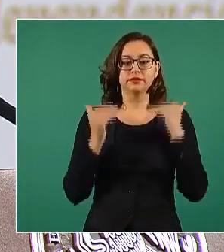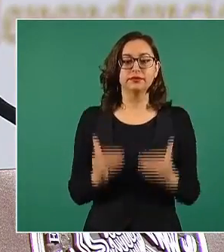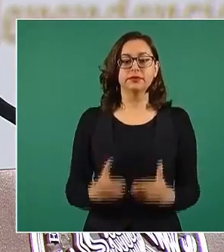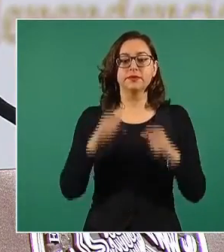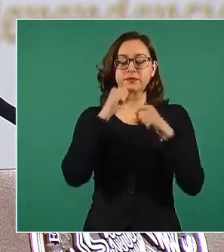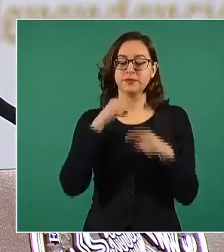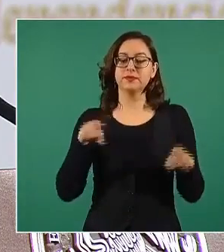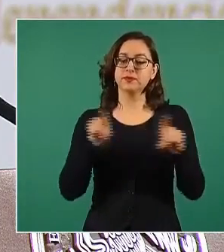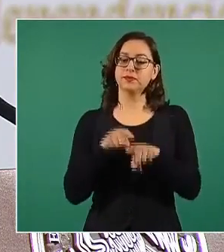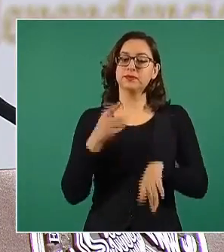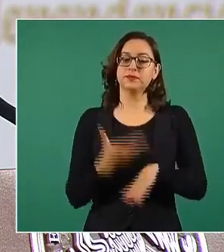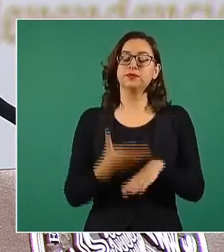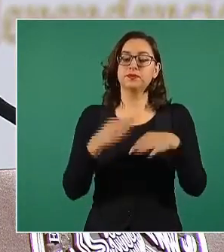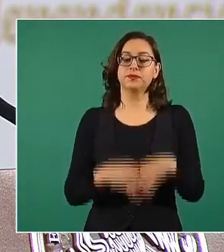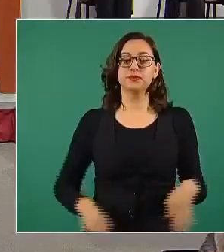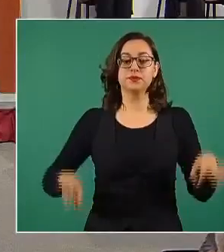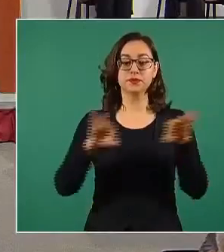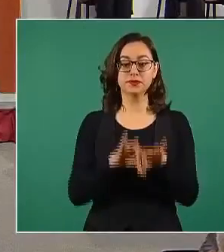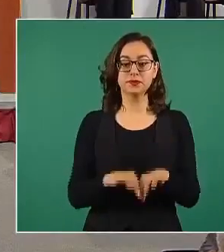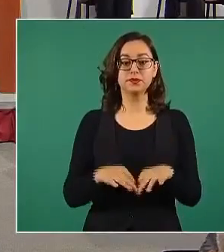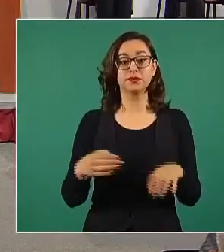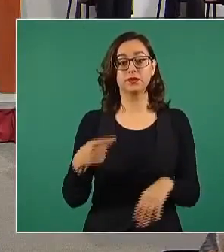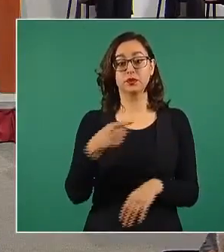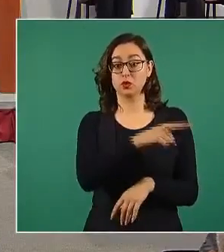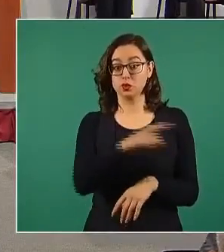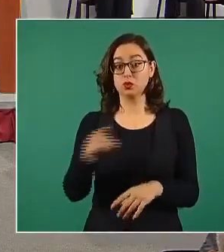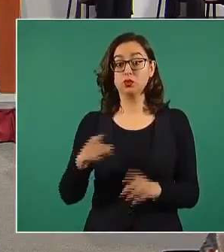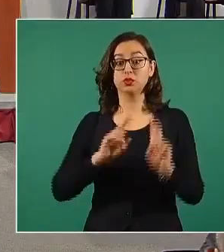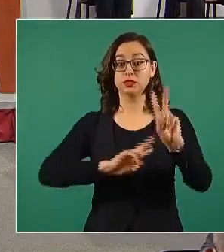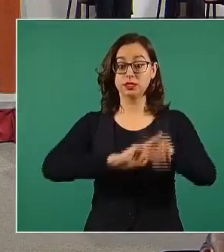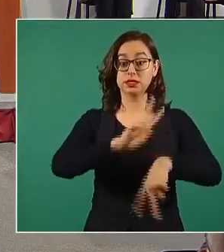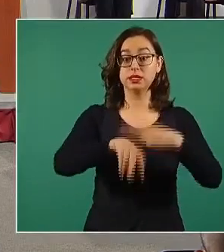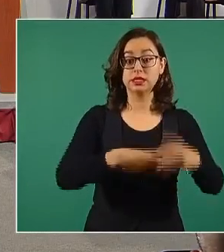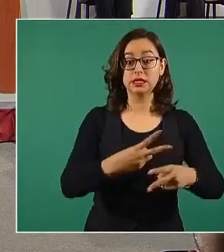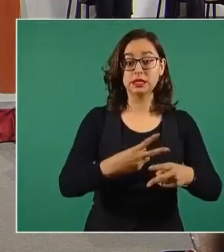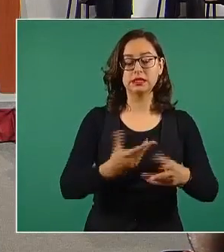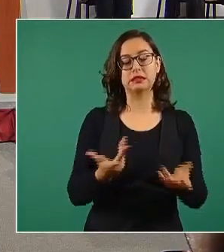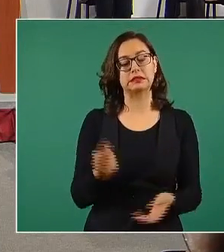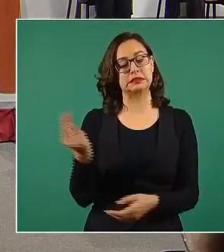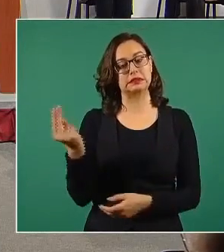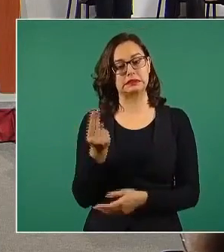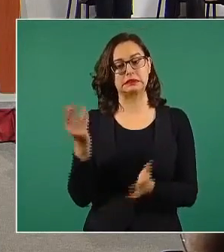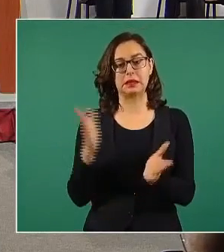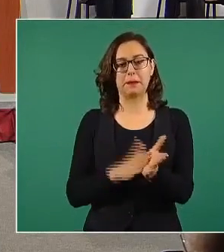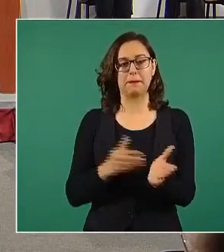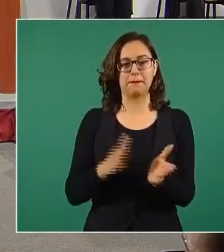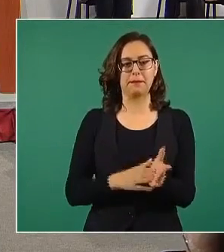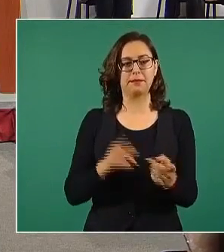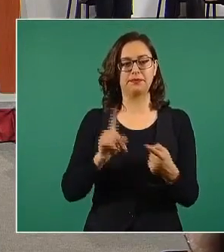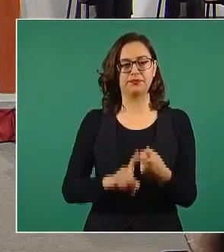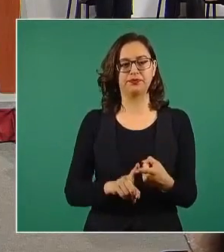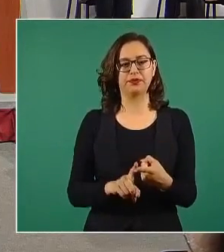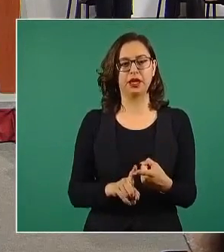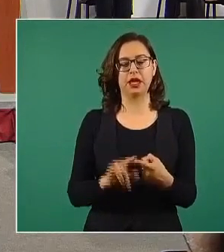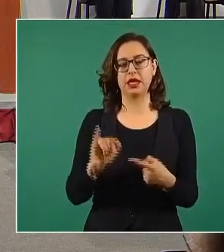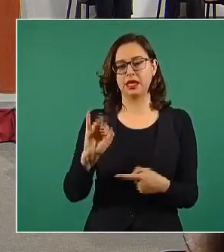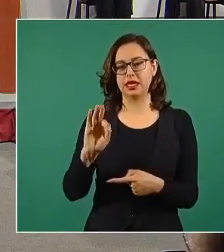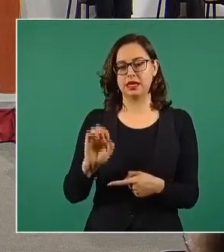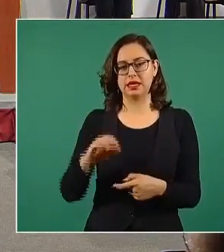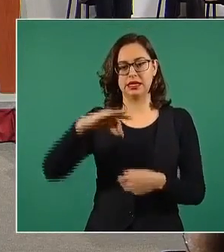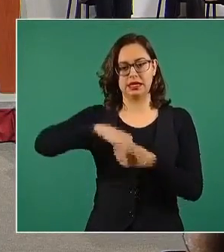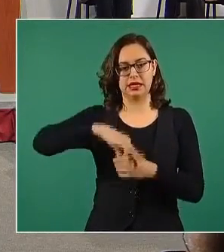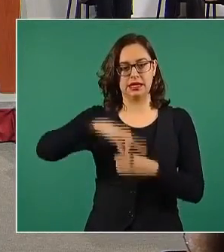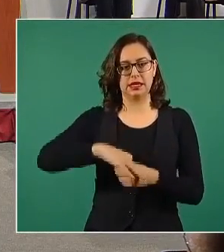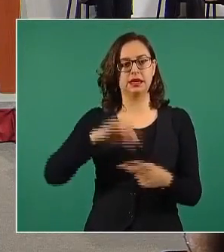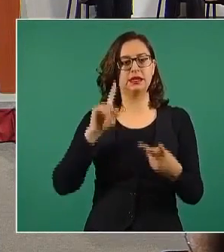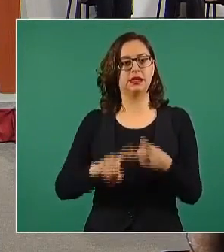que al registro se acuda con los documentos necesarios. La identificación oficial, el acta de